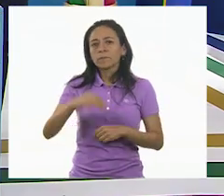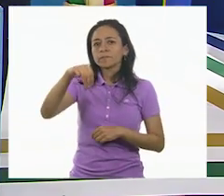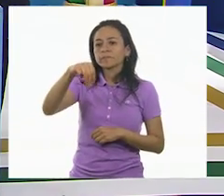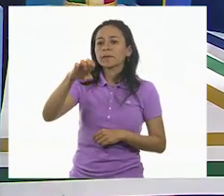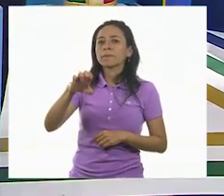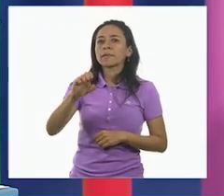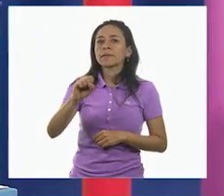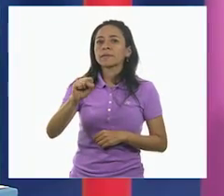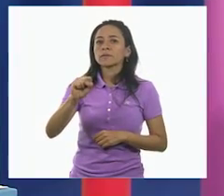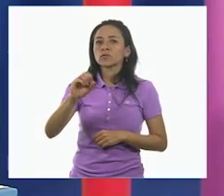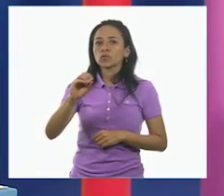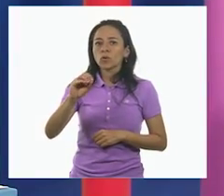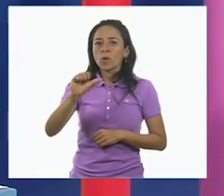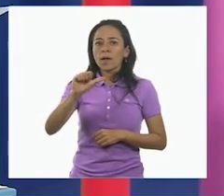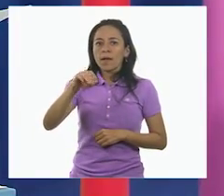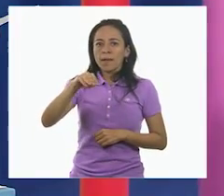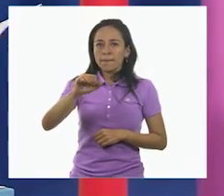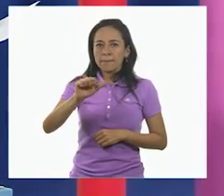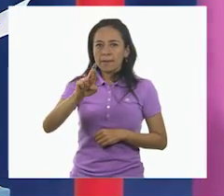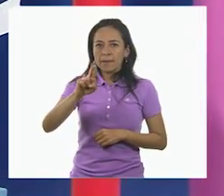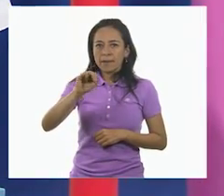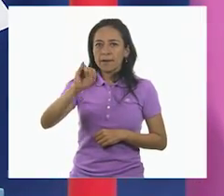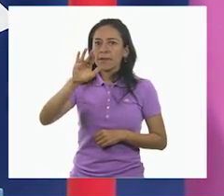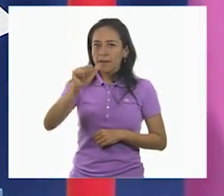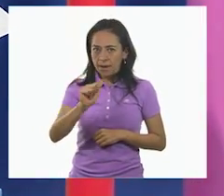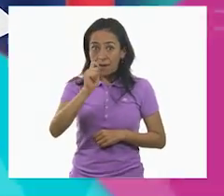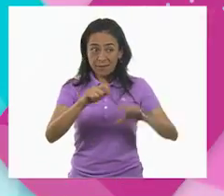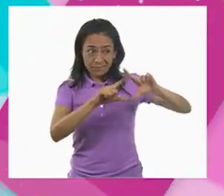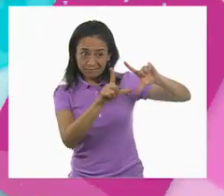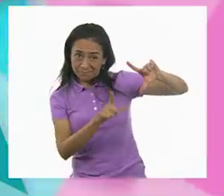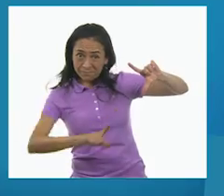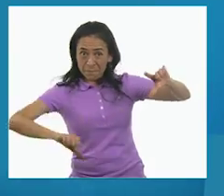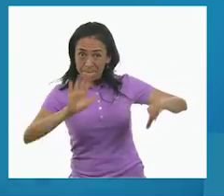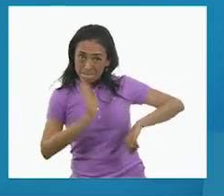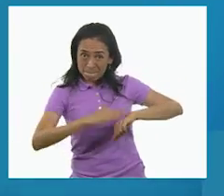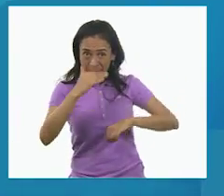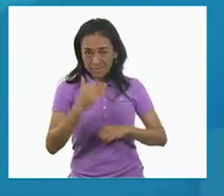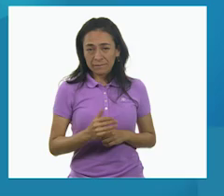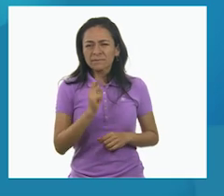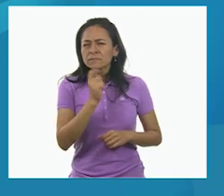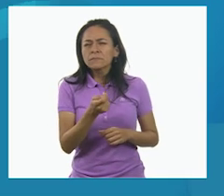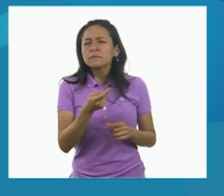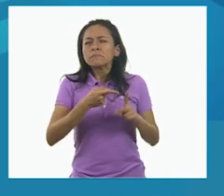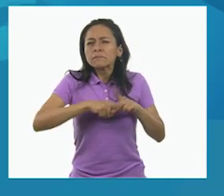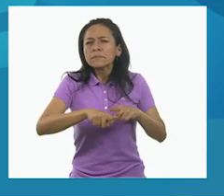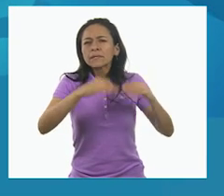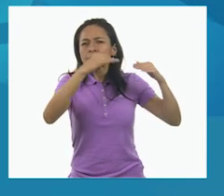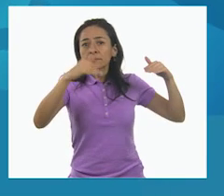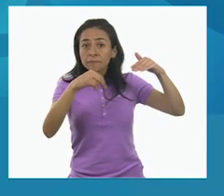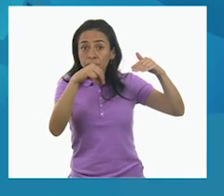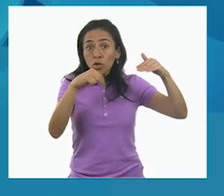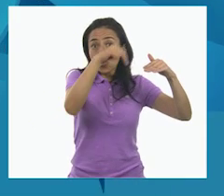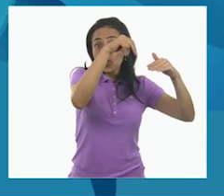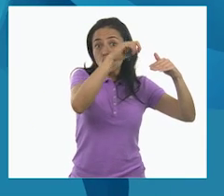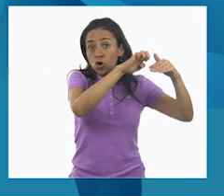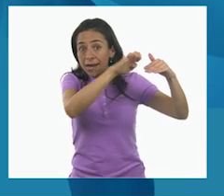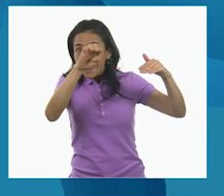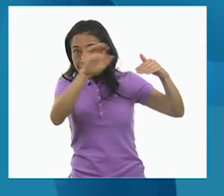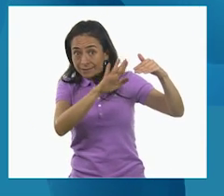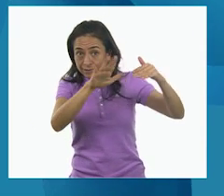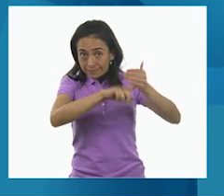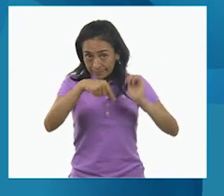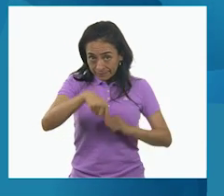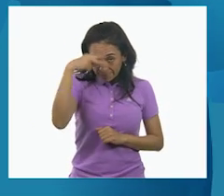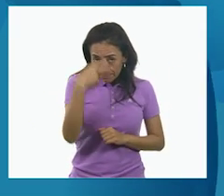territorio abarca dentro de nuestro país. Sus límites territoriales abarcan desde el noreste de México, en